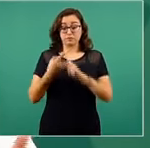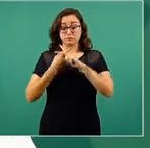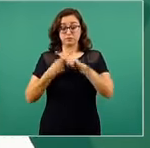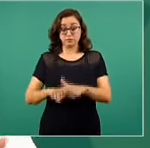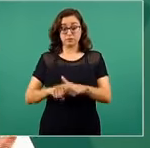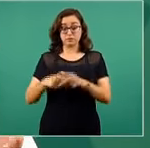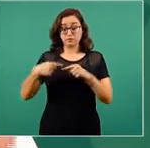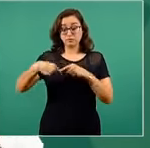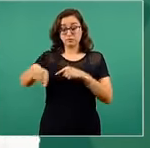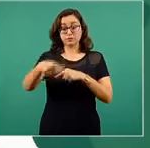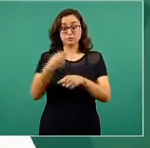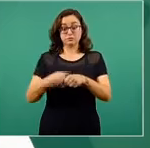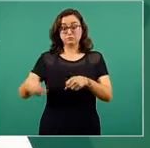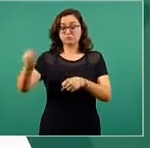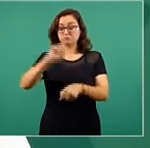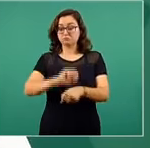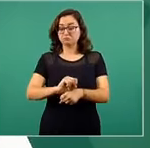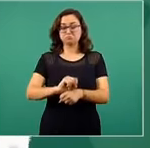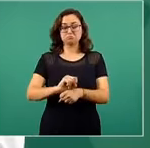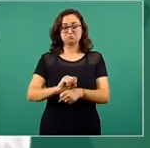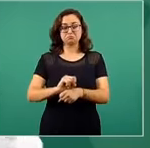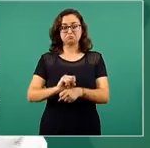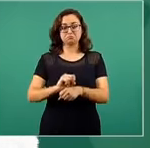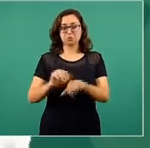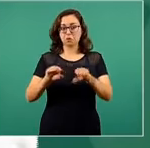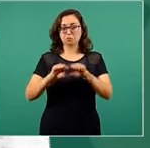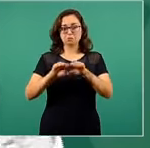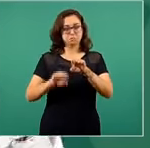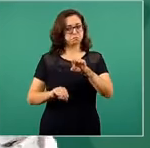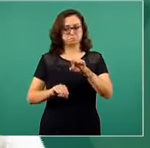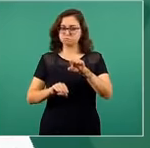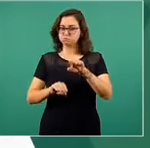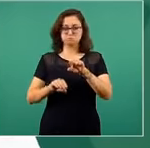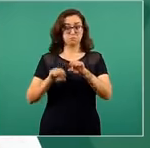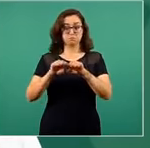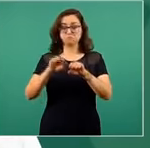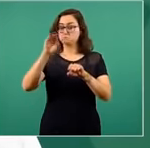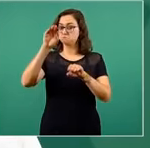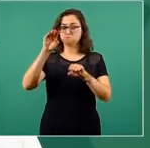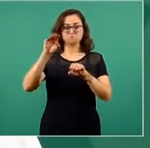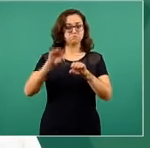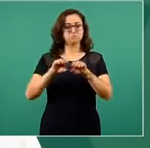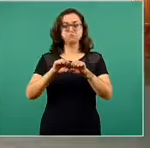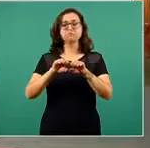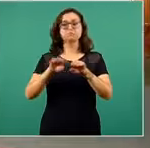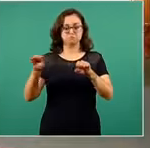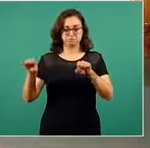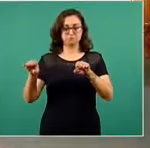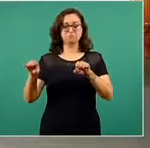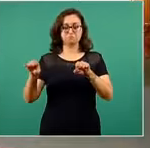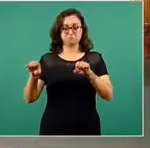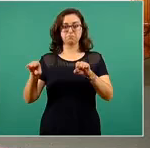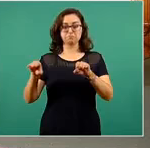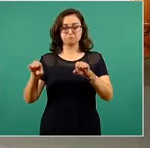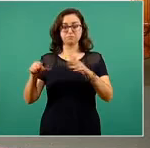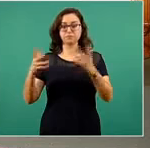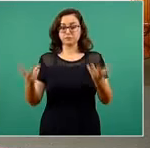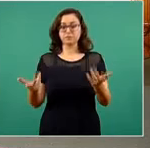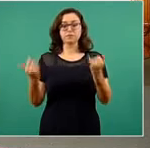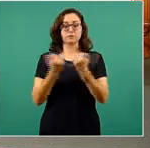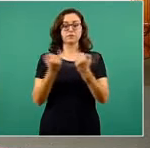cambio notorio con respecto a la semana previa. De hecho, se mantuvo estable, más o menos la misma intensidad epidémica que la